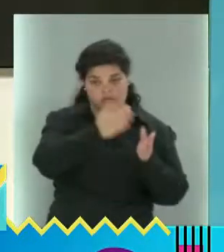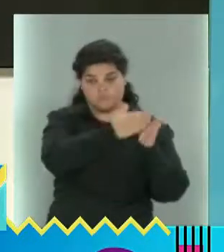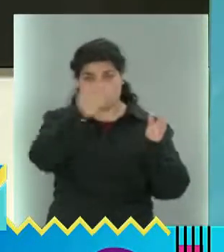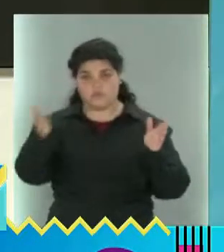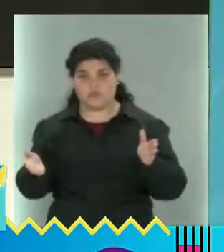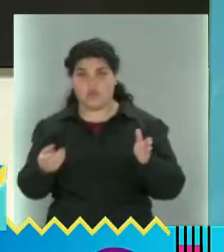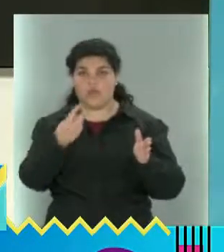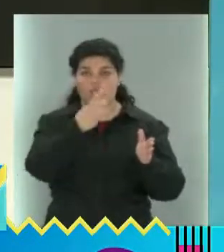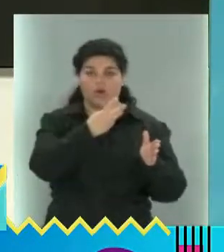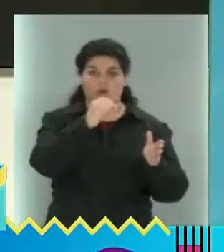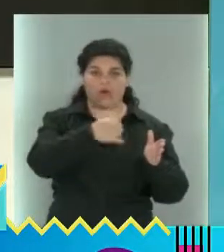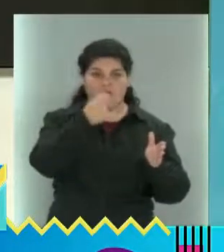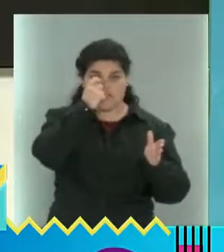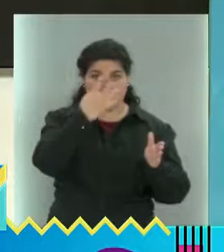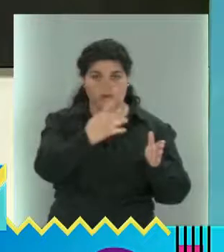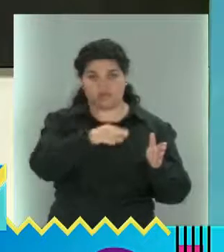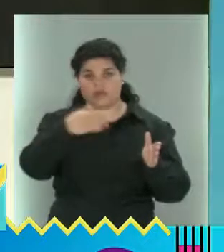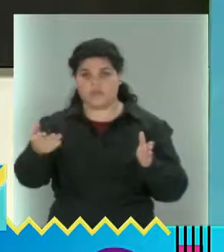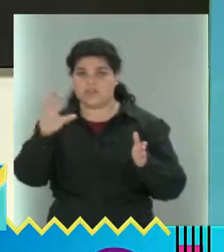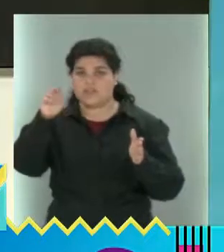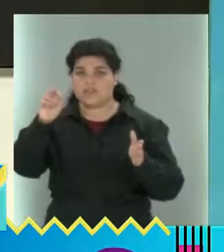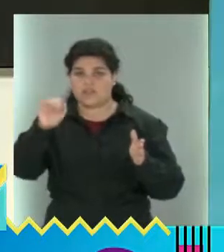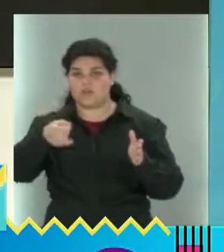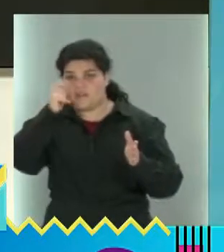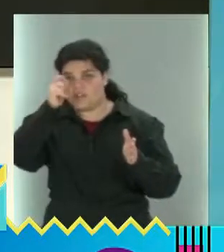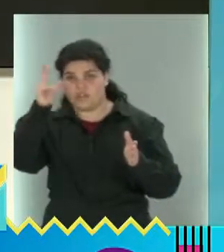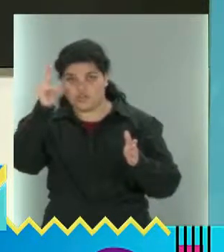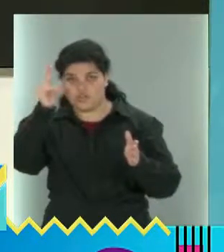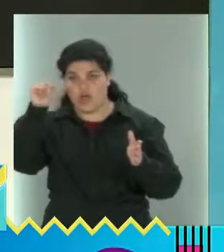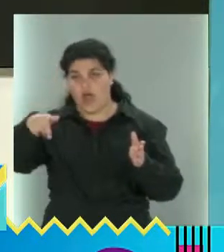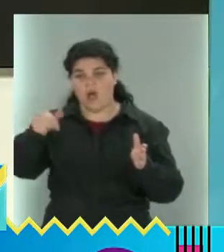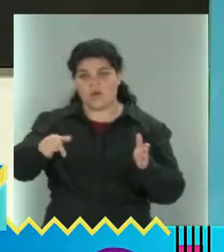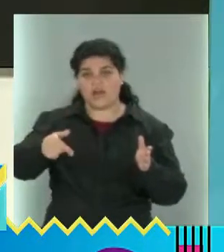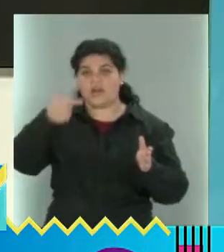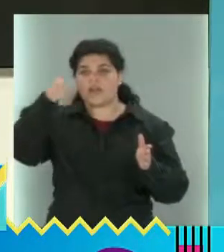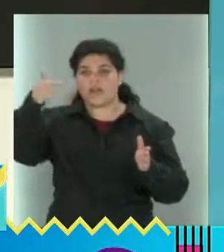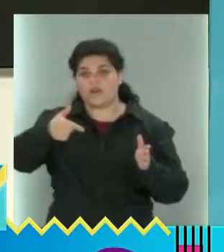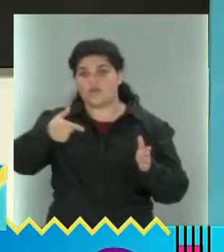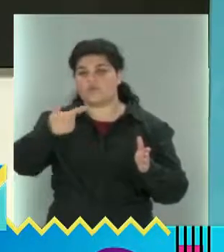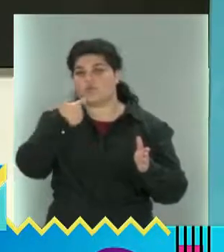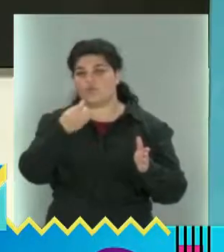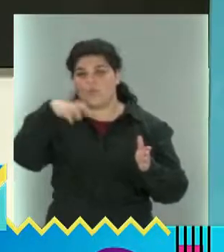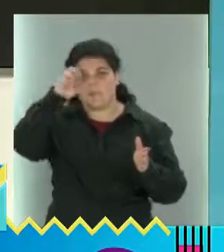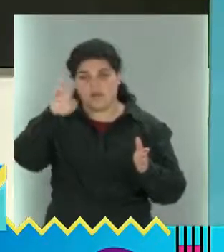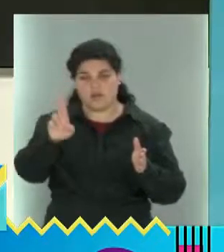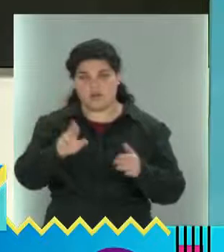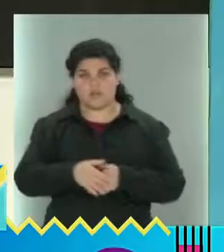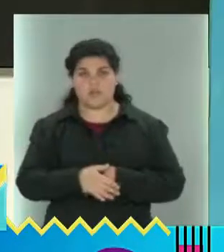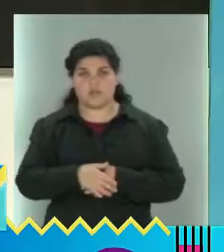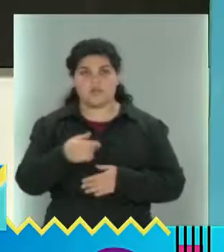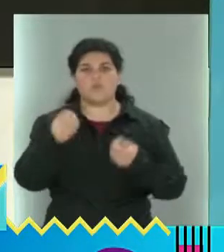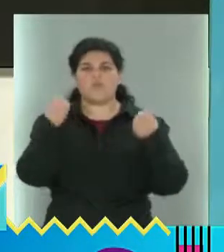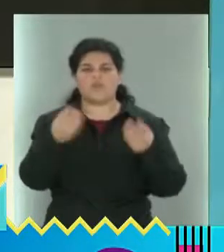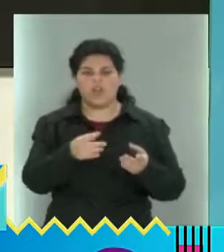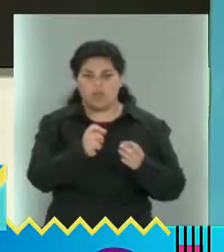el litro a 30,78 que estábamos viendo está hoy la nafta super, ¿sí? Bueno, ¿cuáles son esas causas